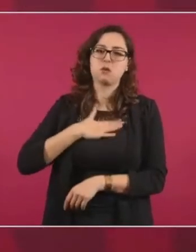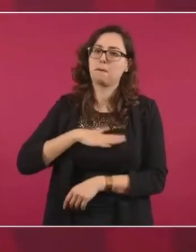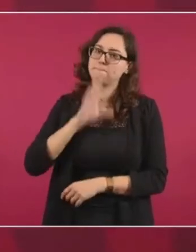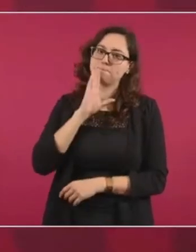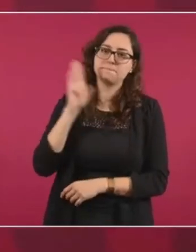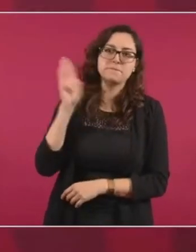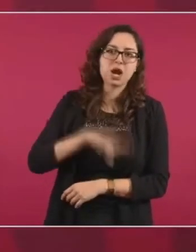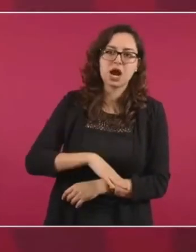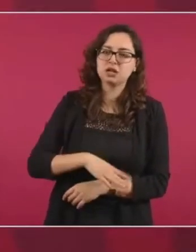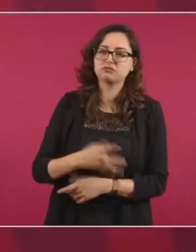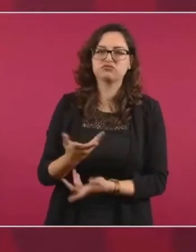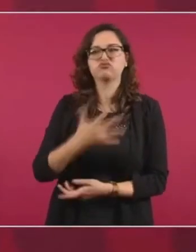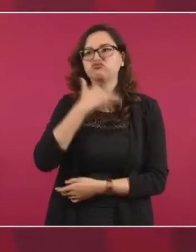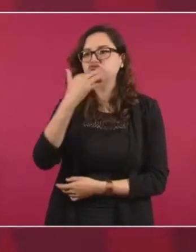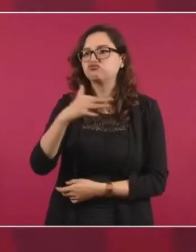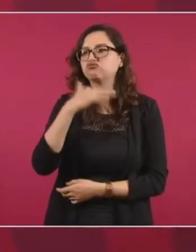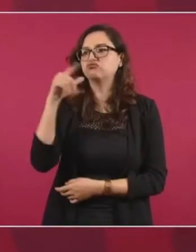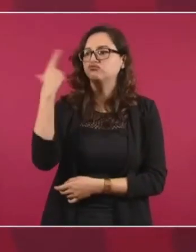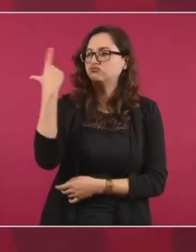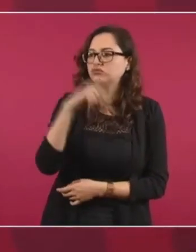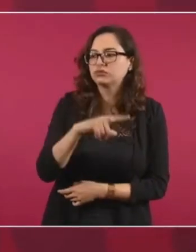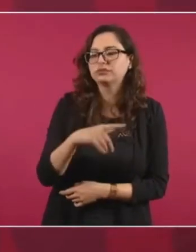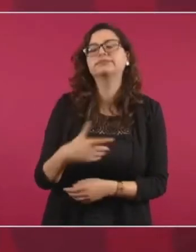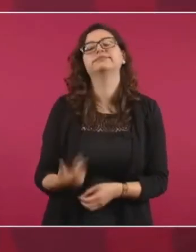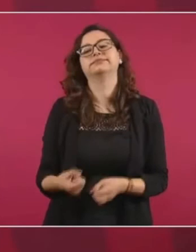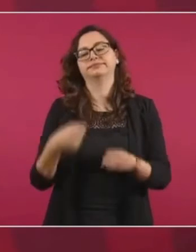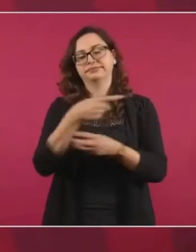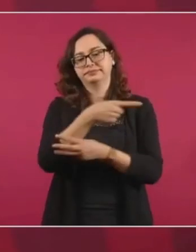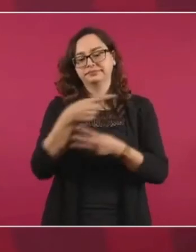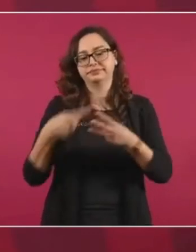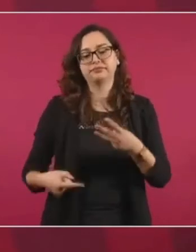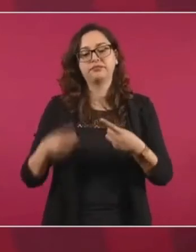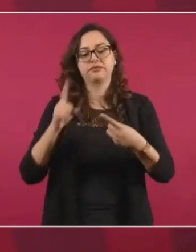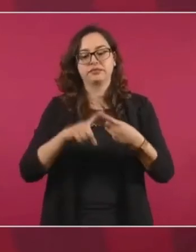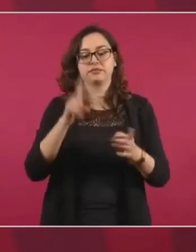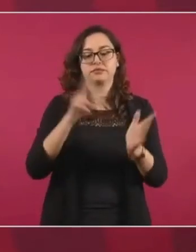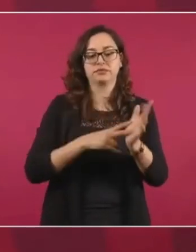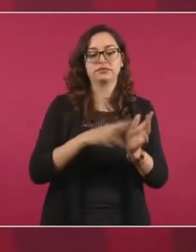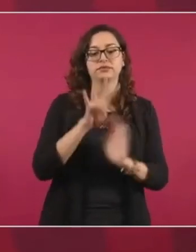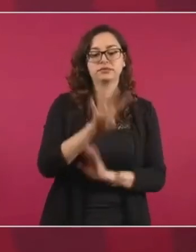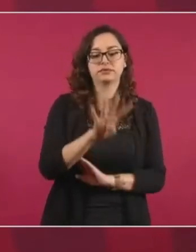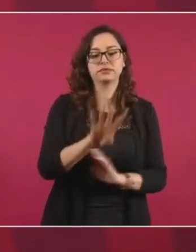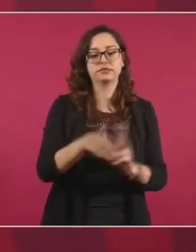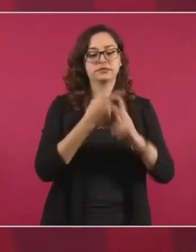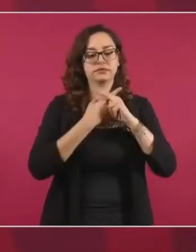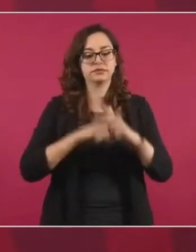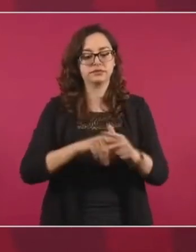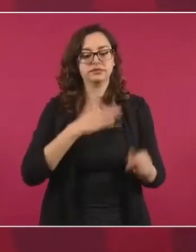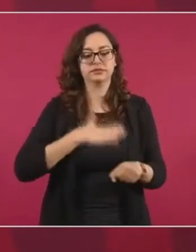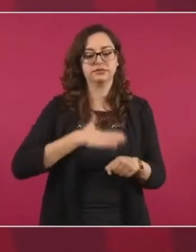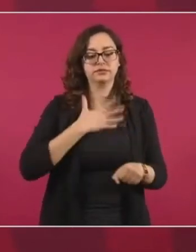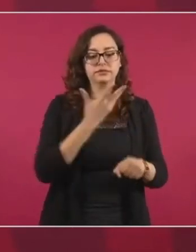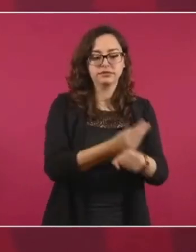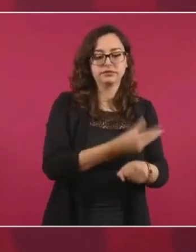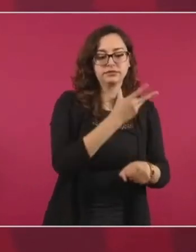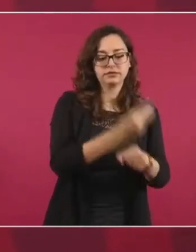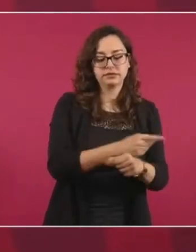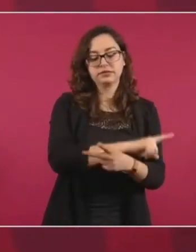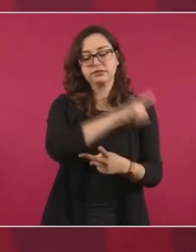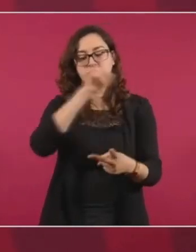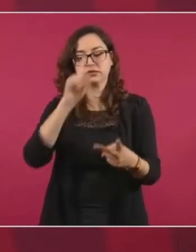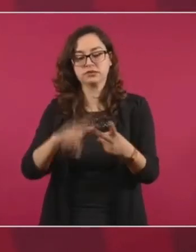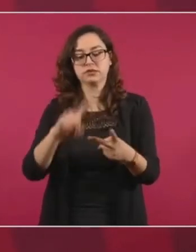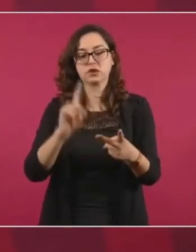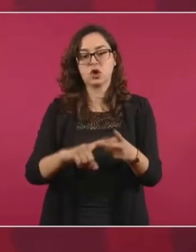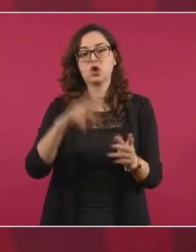tres fases. La primera, los baños, en 2019, la primera fase, en 2020